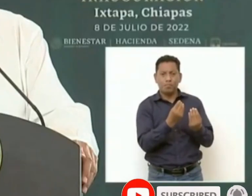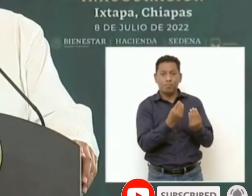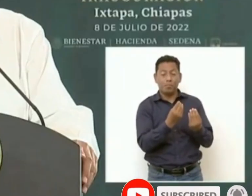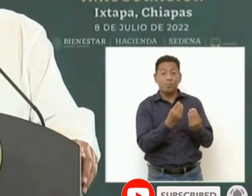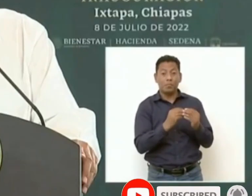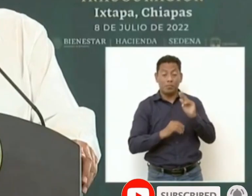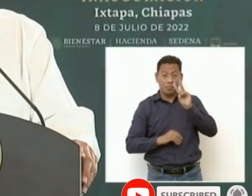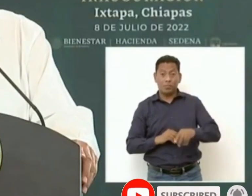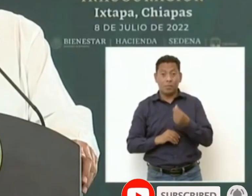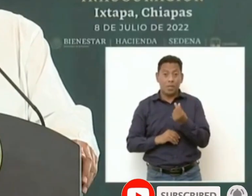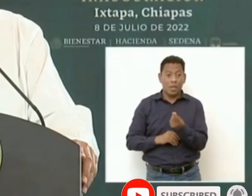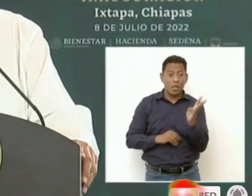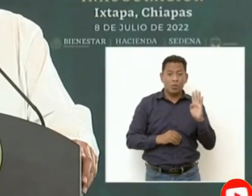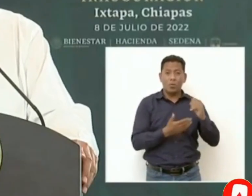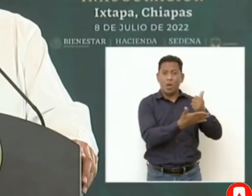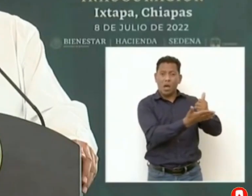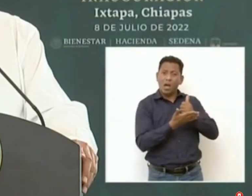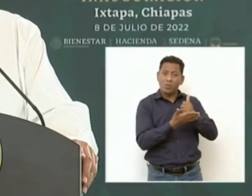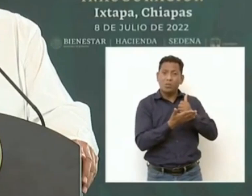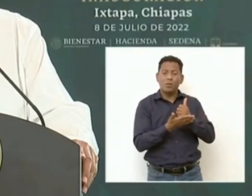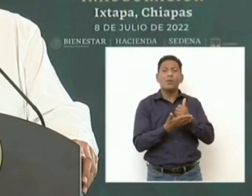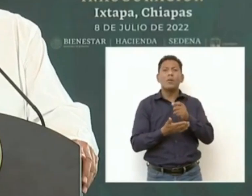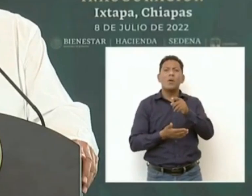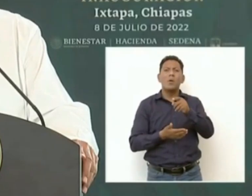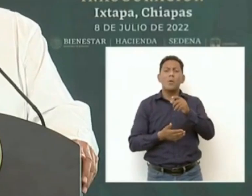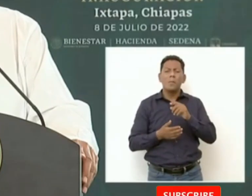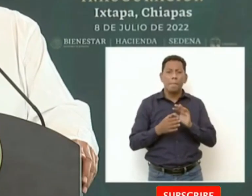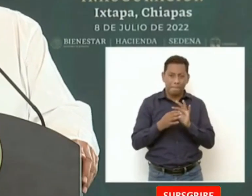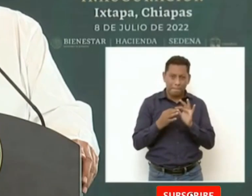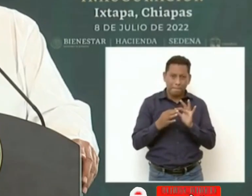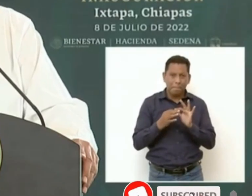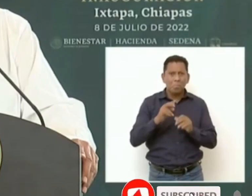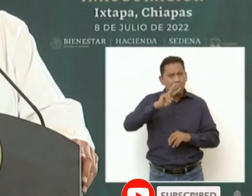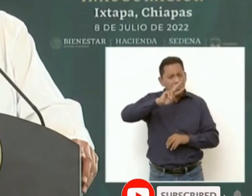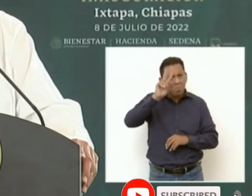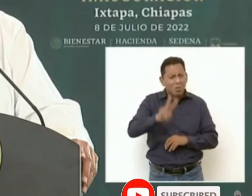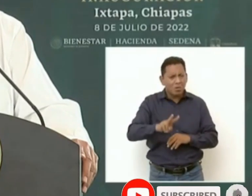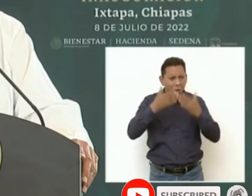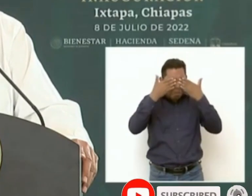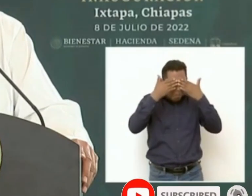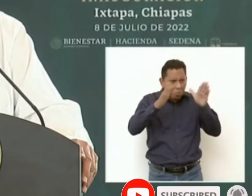Ellos nos están ayudando. Fíjense que fue un descubrimiento,